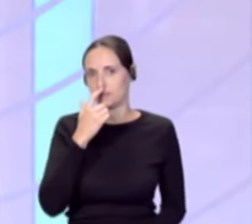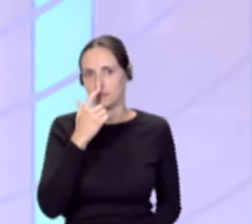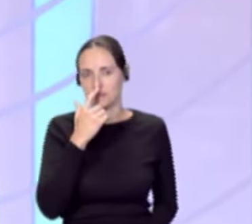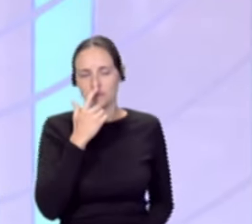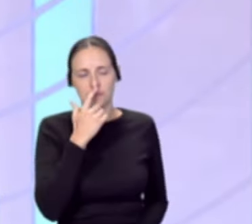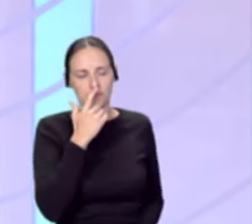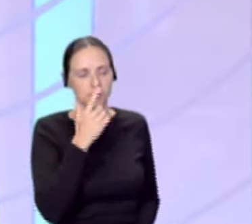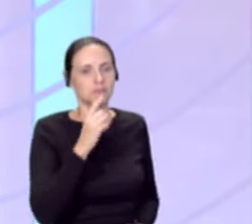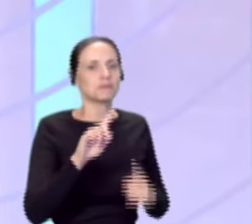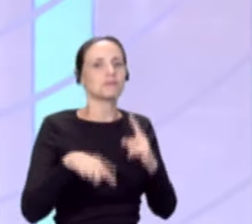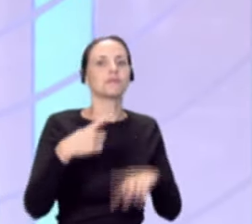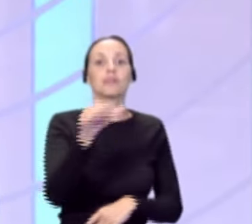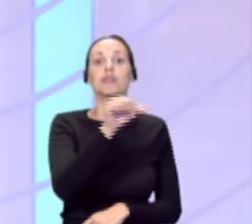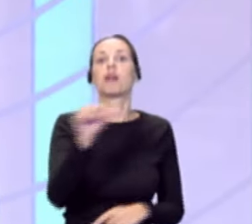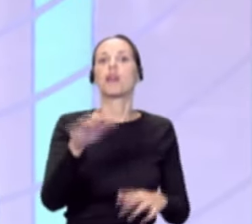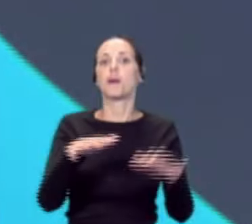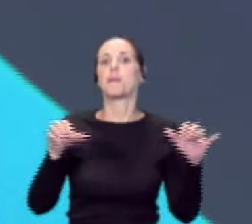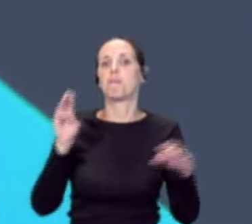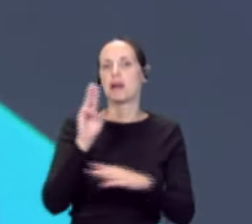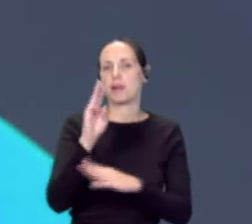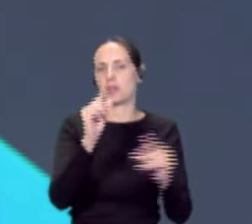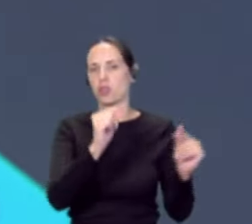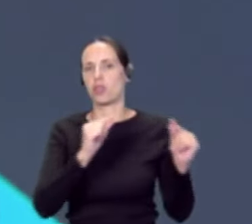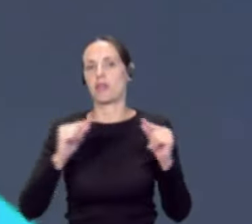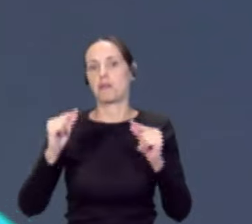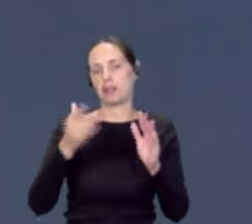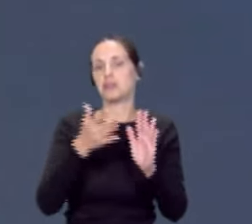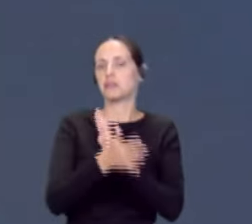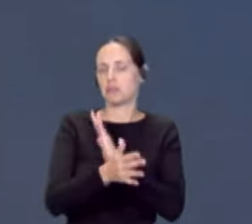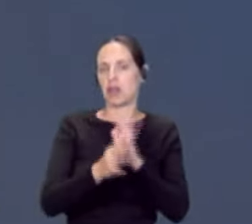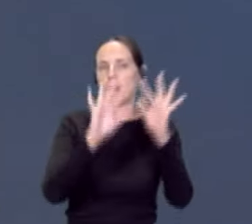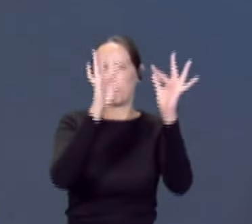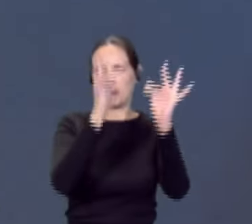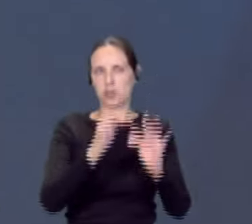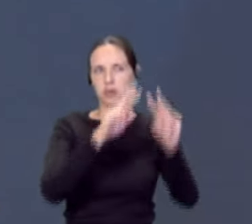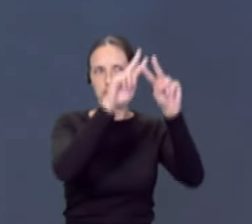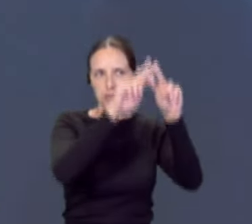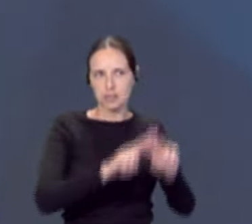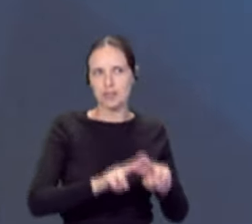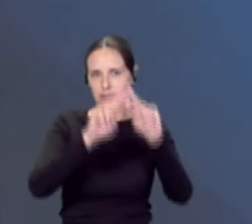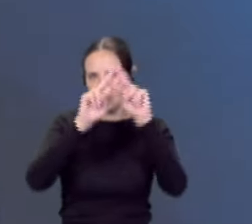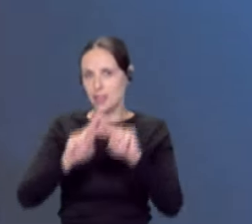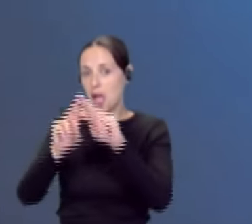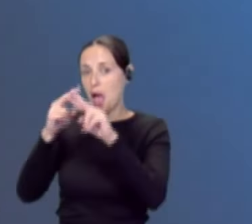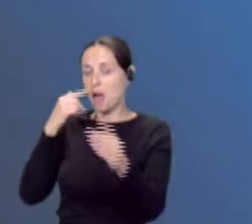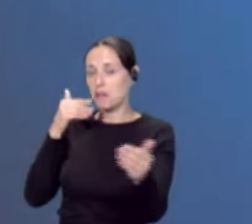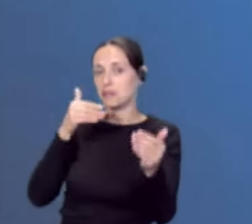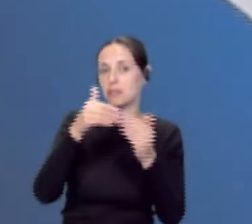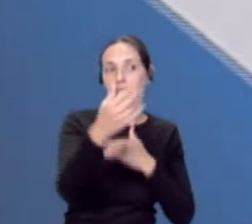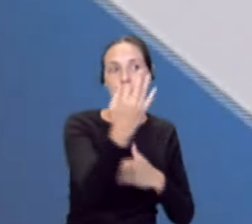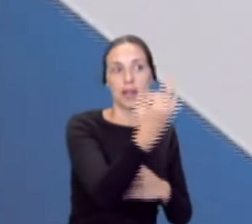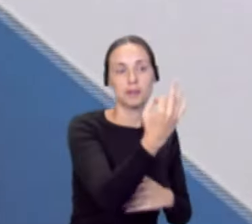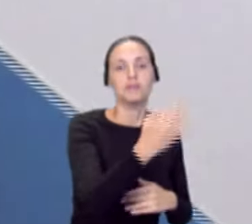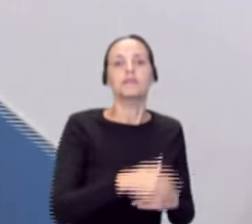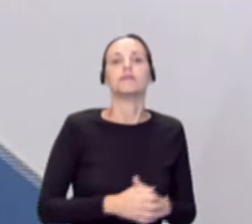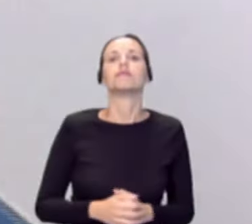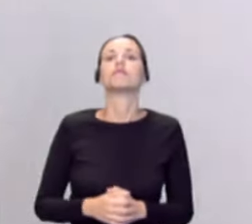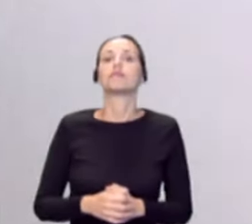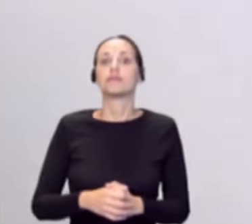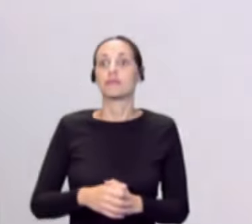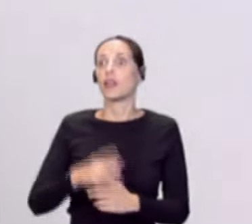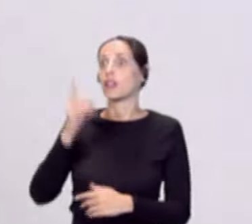semana llegan al Parlamento, así que seguramente vamos a ir analizando, ¿no? Partida por partida, a ver para qué se va a destinar y la cantidad de dinero.